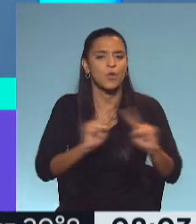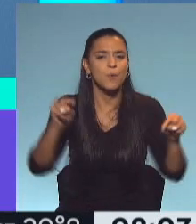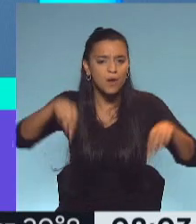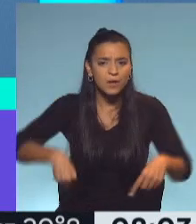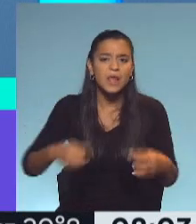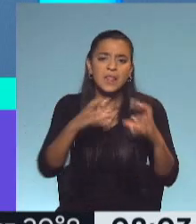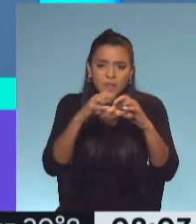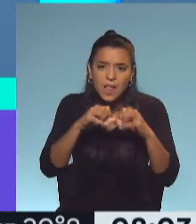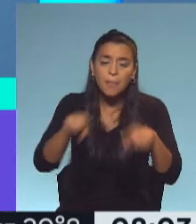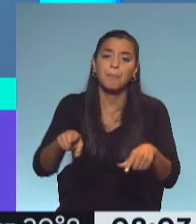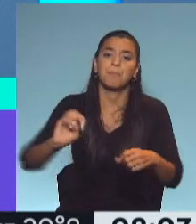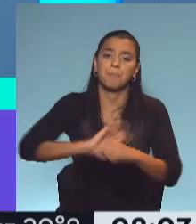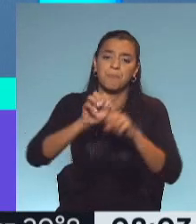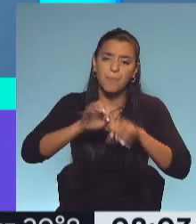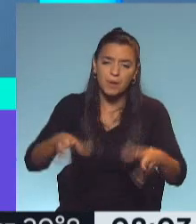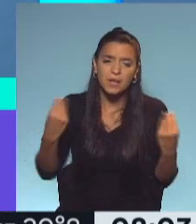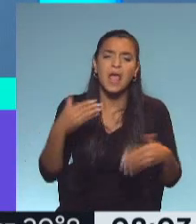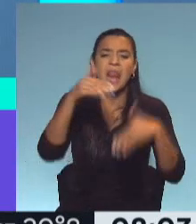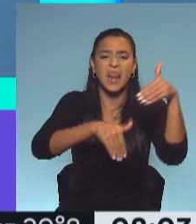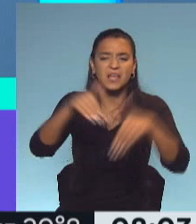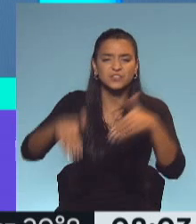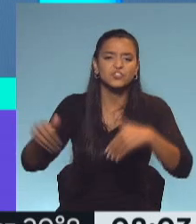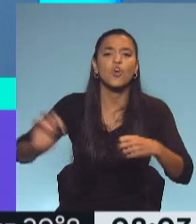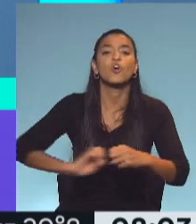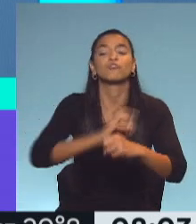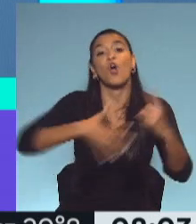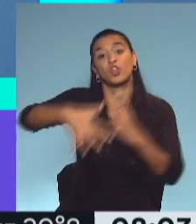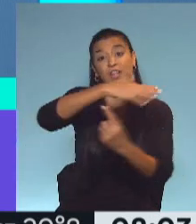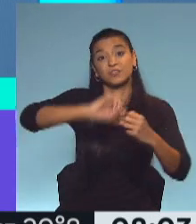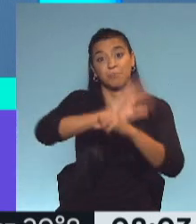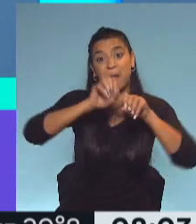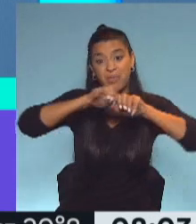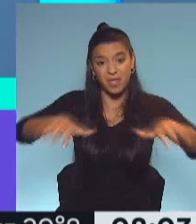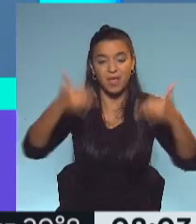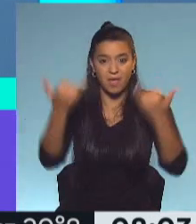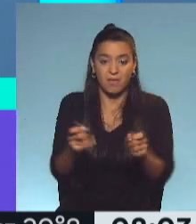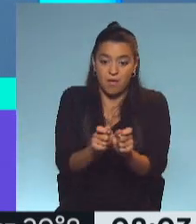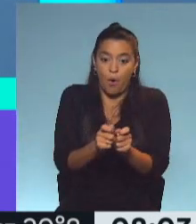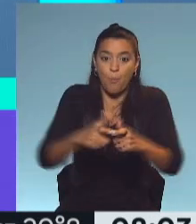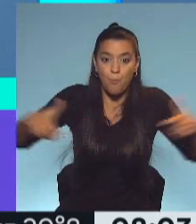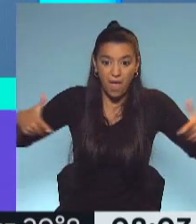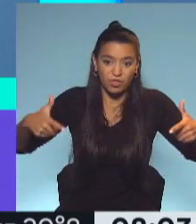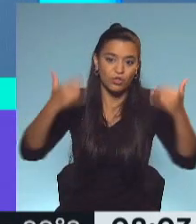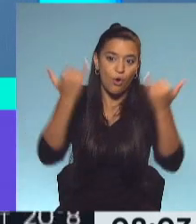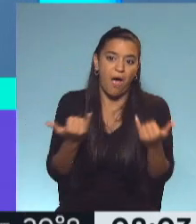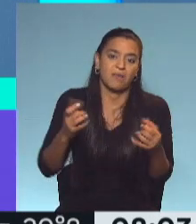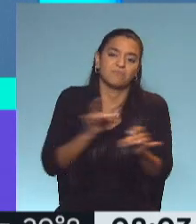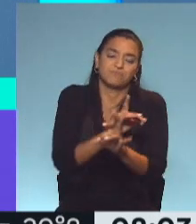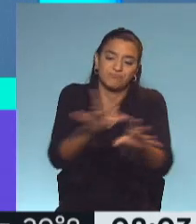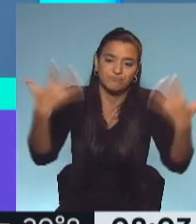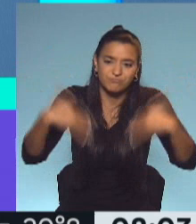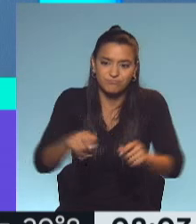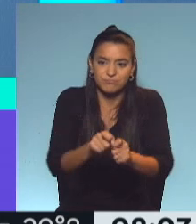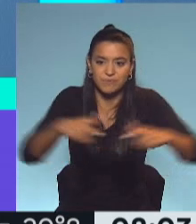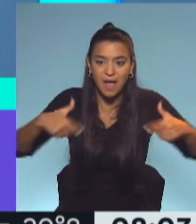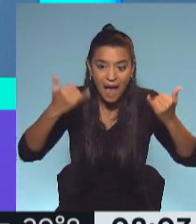es la pandemia. Es realizar elecciones en un contexto de pandemia, en un aumento explosivo de casos, así lo dicen